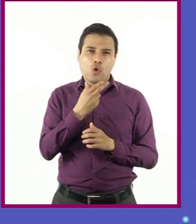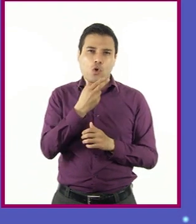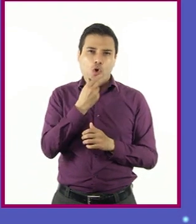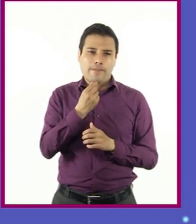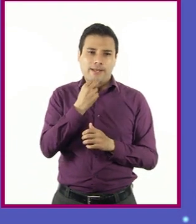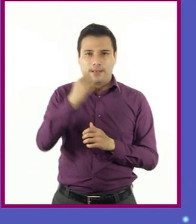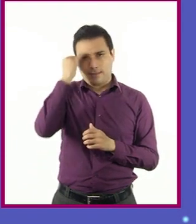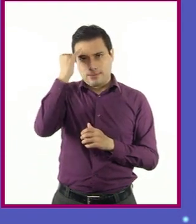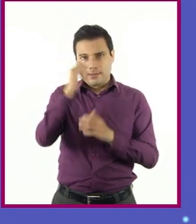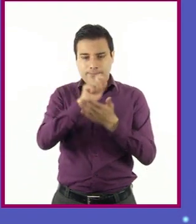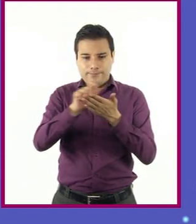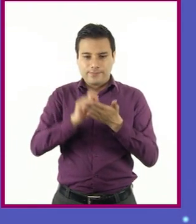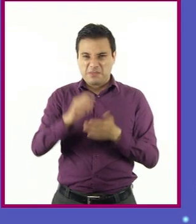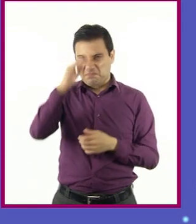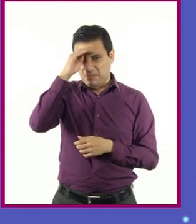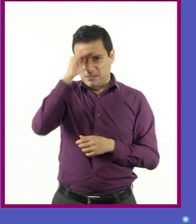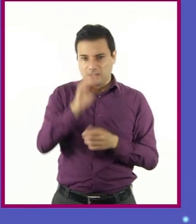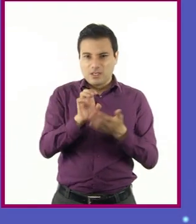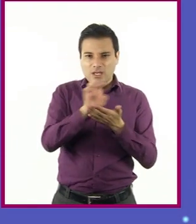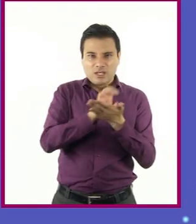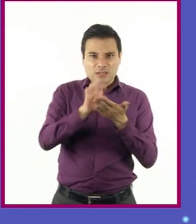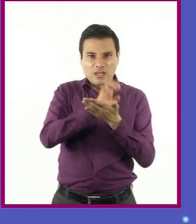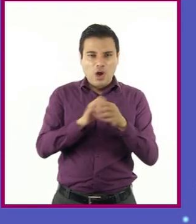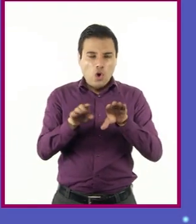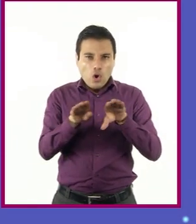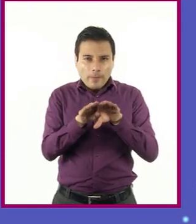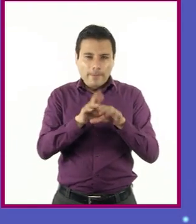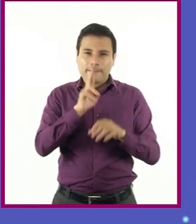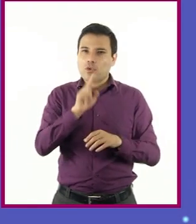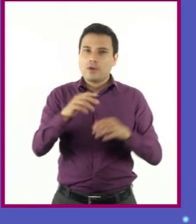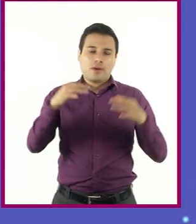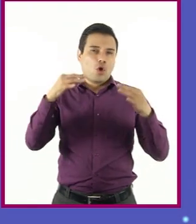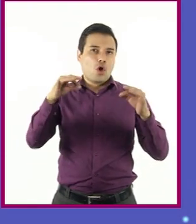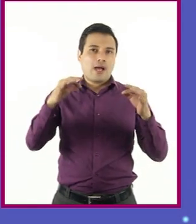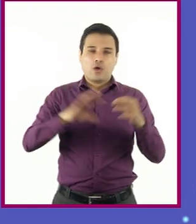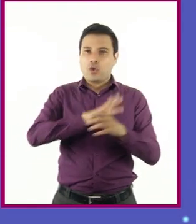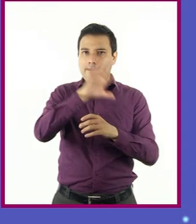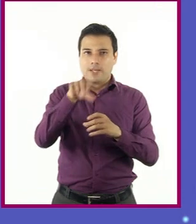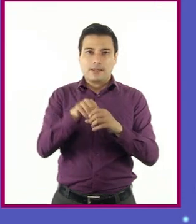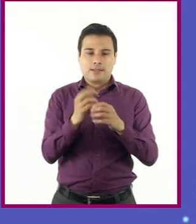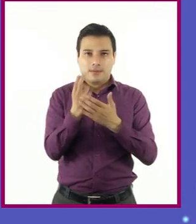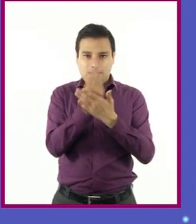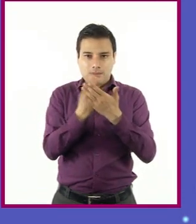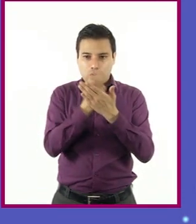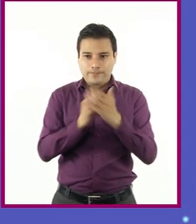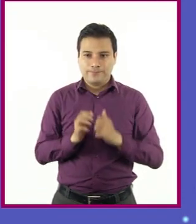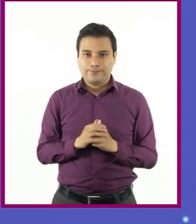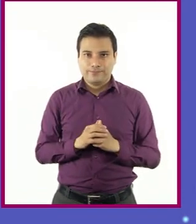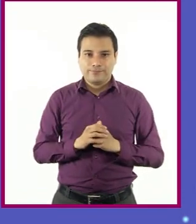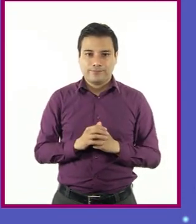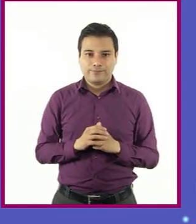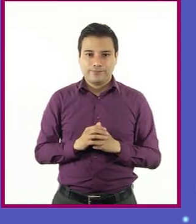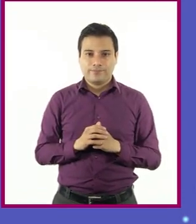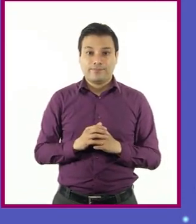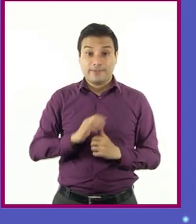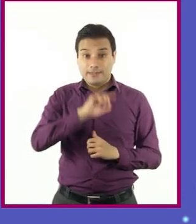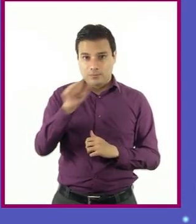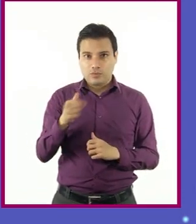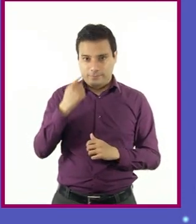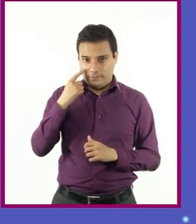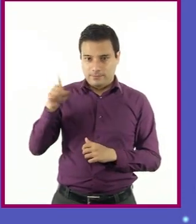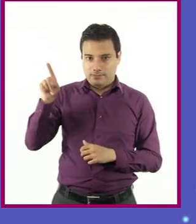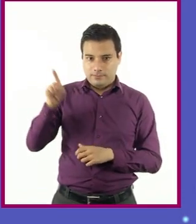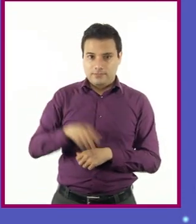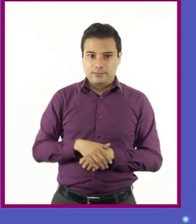los escenarios como una página completa y luego dibujó a los personajes moviéndose en